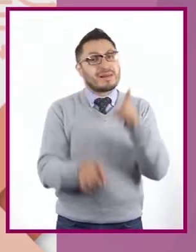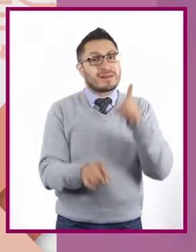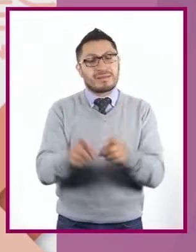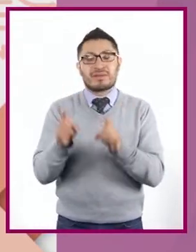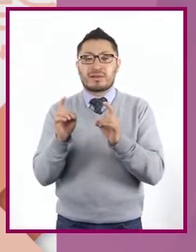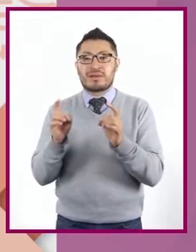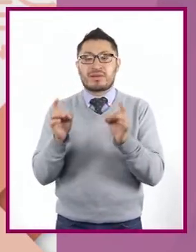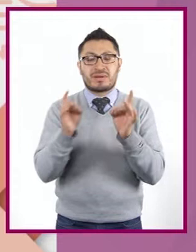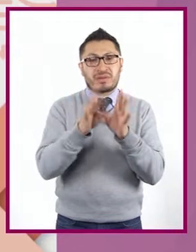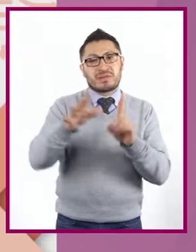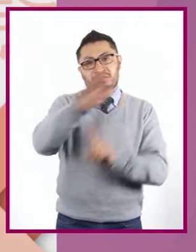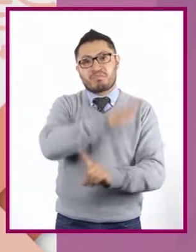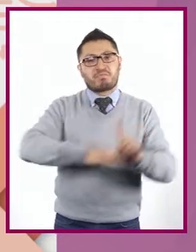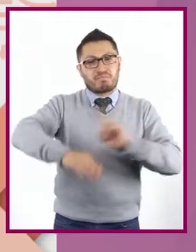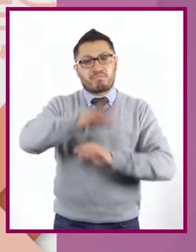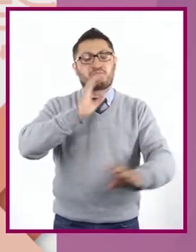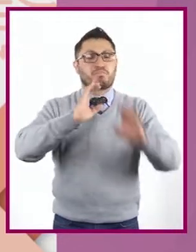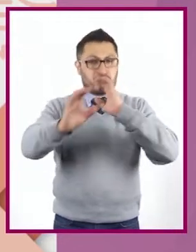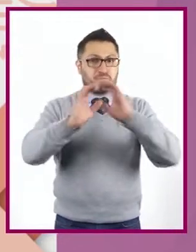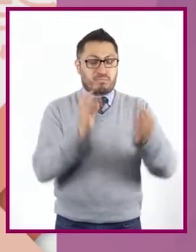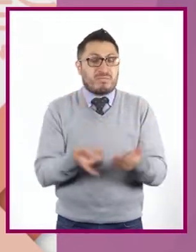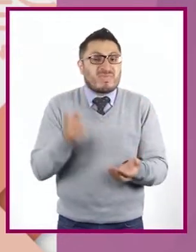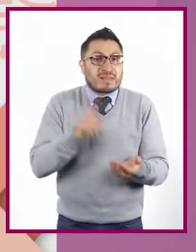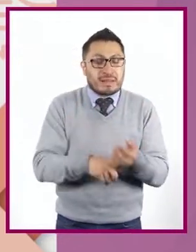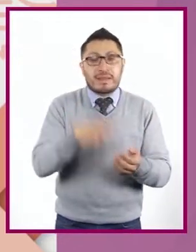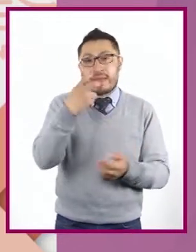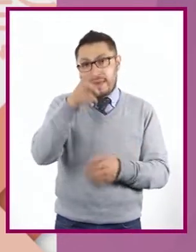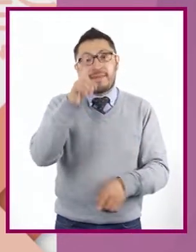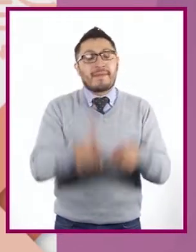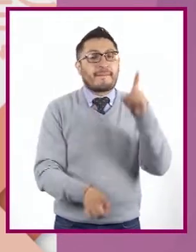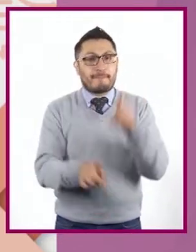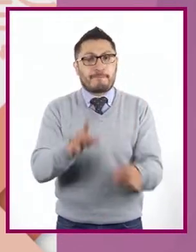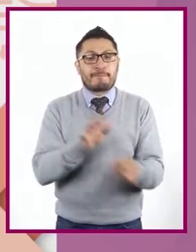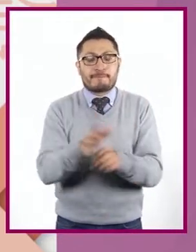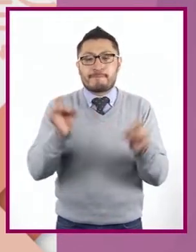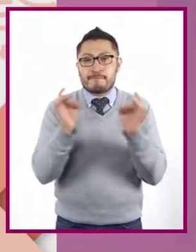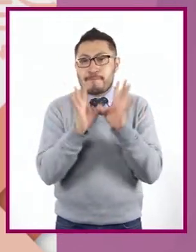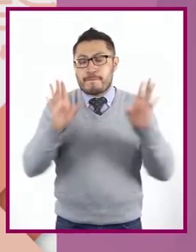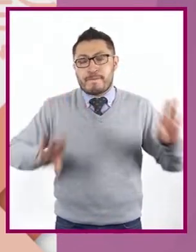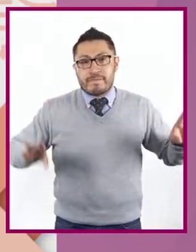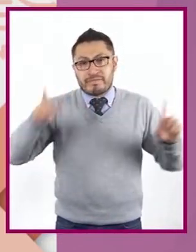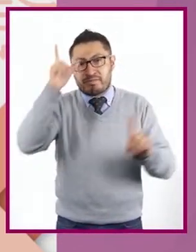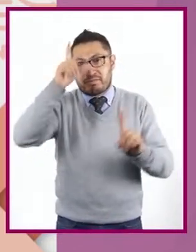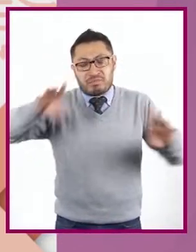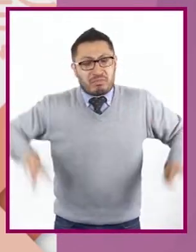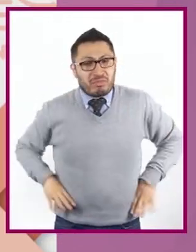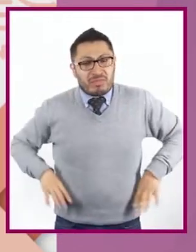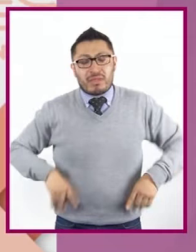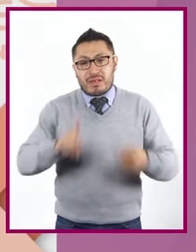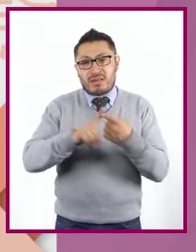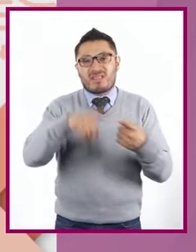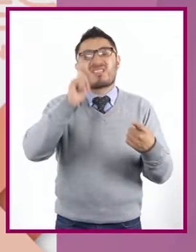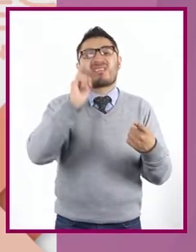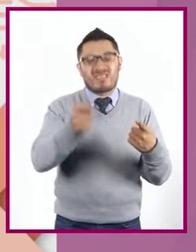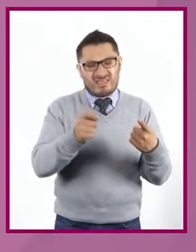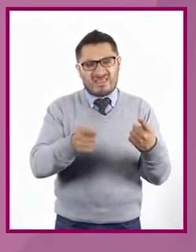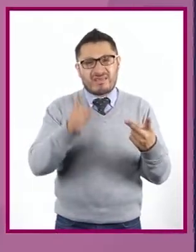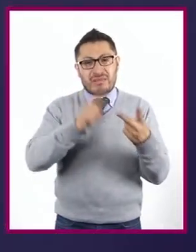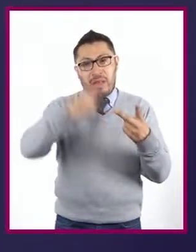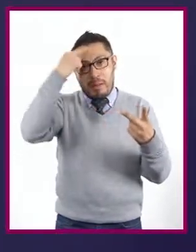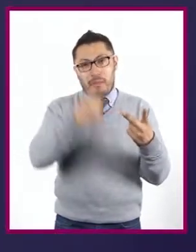situación comunicativa en que se encuentra y dependiendo de factores como ¿qué quiere decir? ¿A quién se